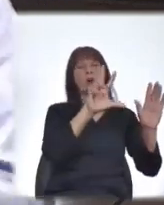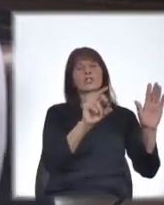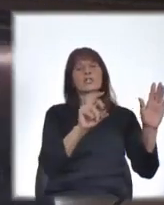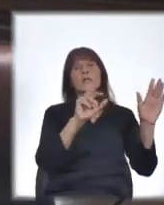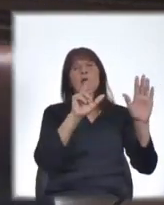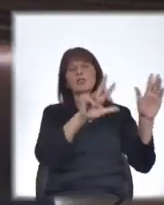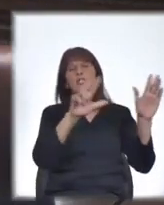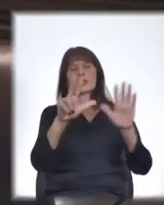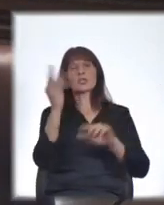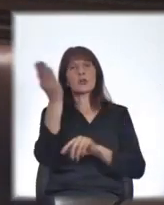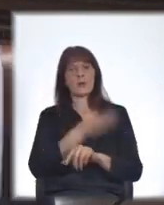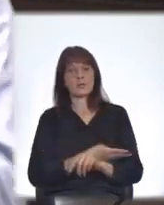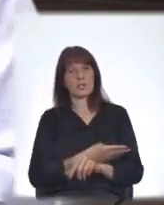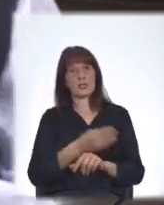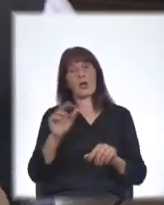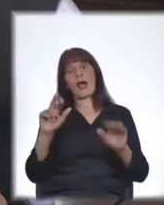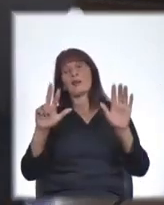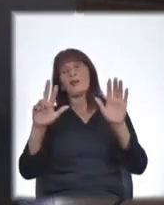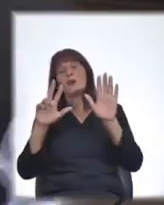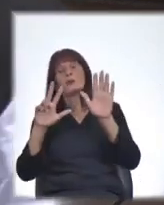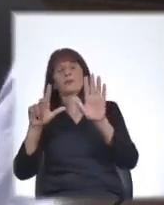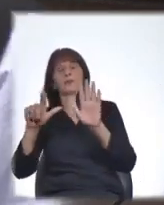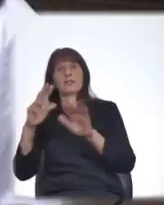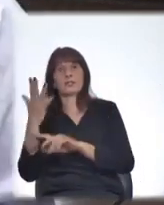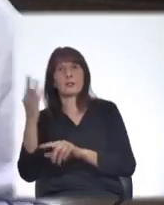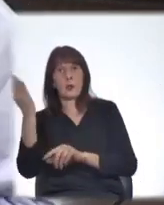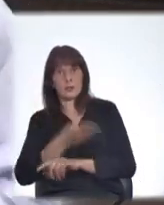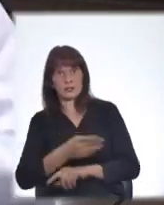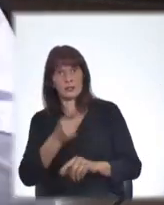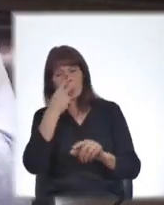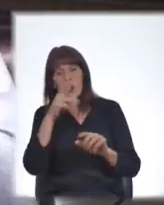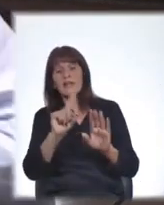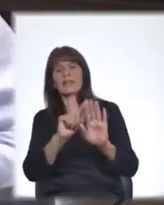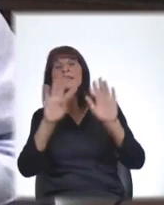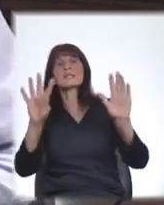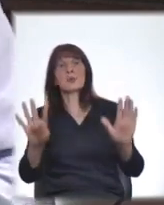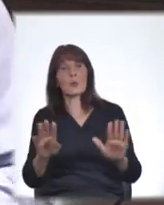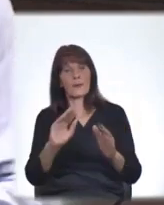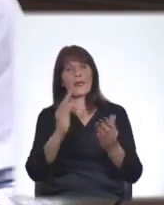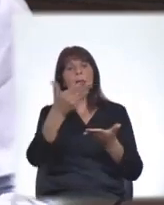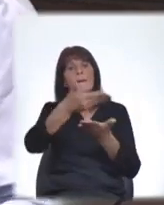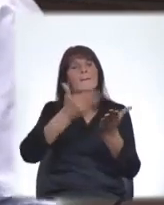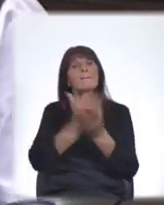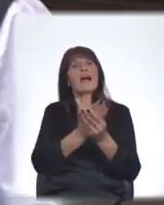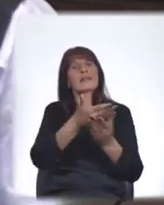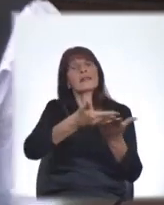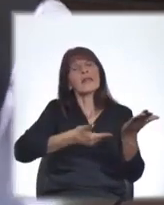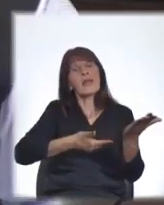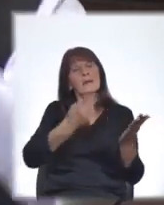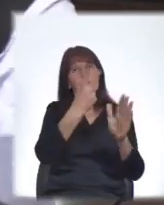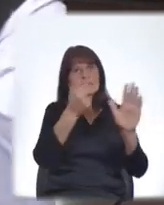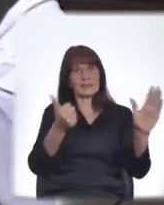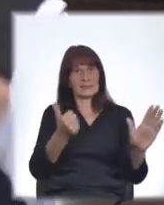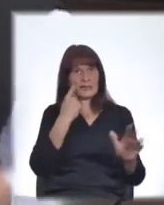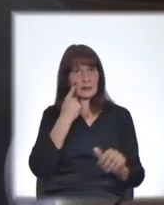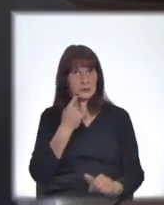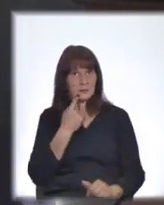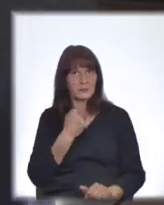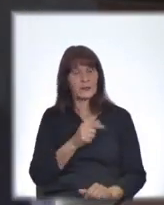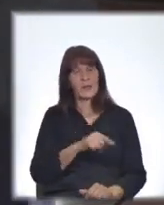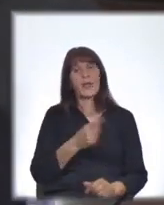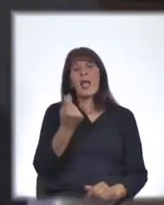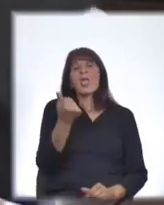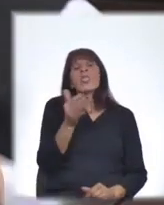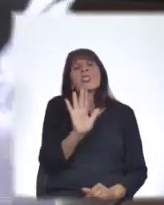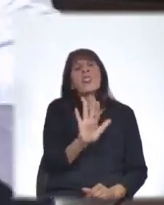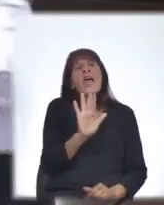88% al 57% entre 2005 y 2019 en página 26. Dice que la deuda a corto plazo,